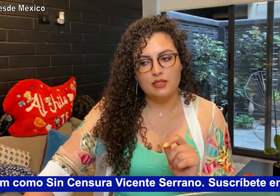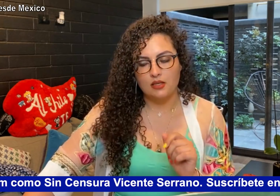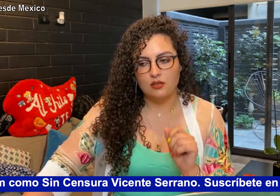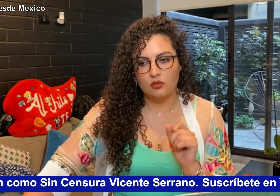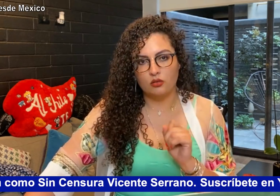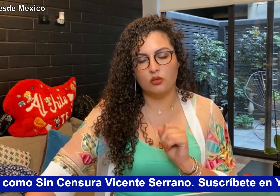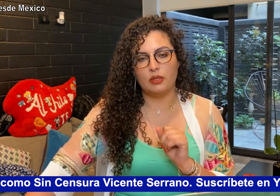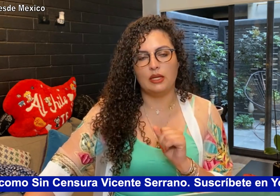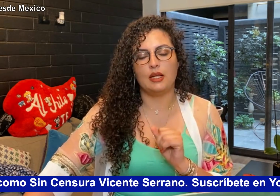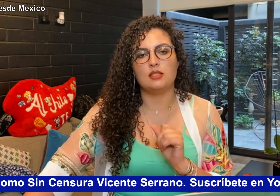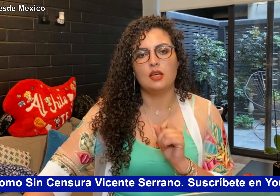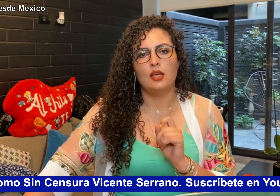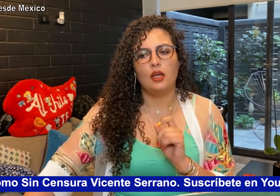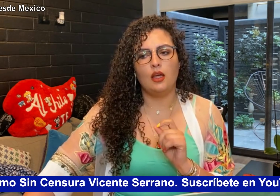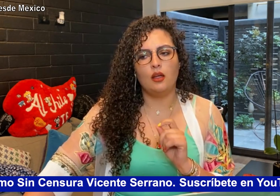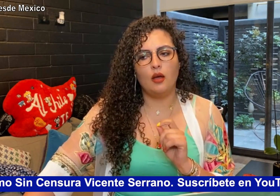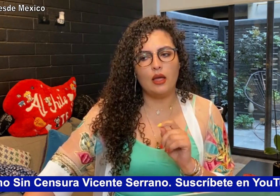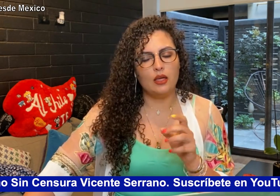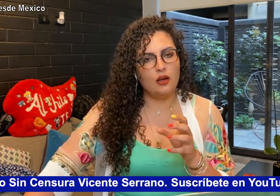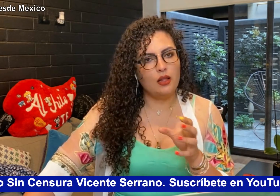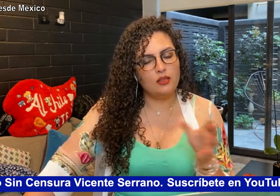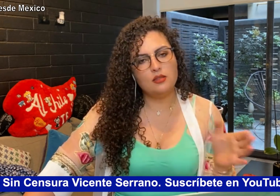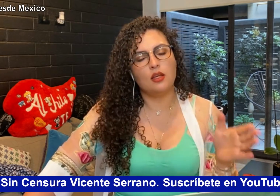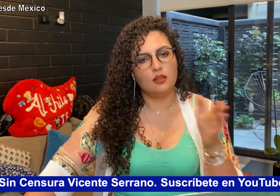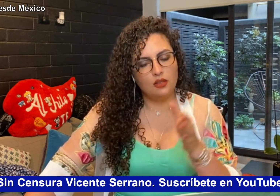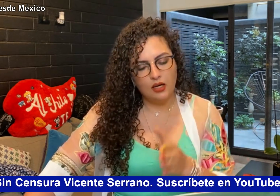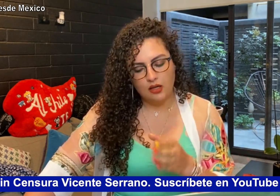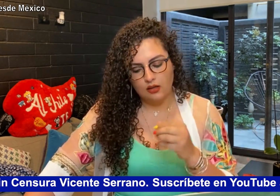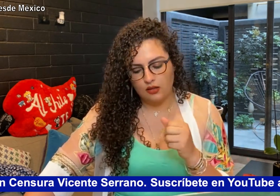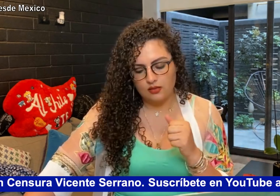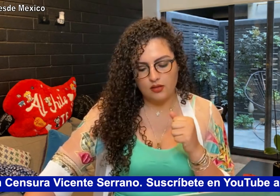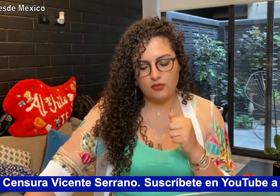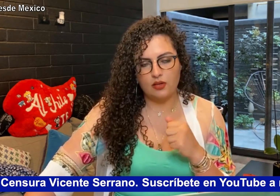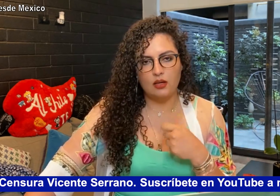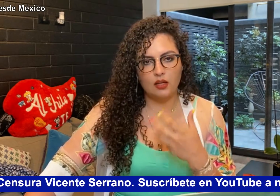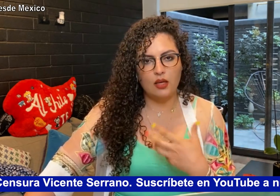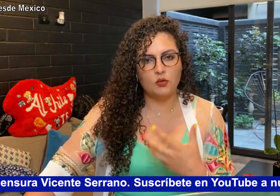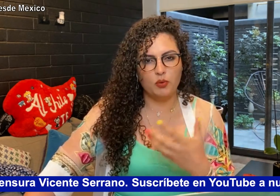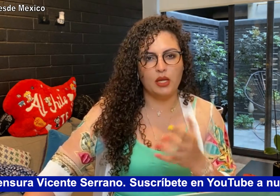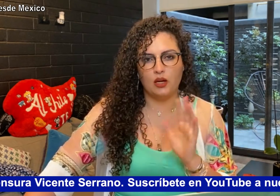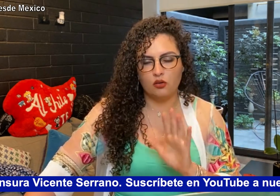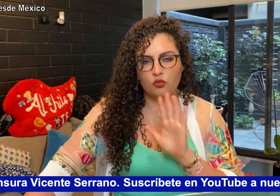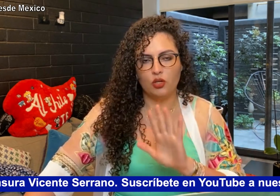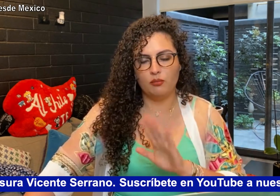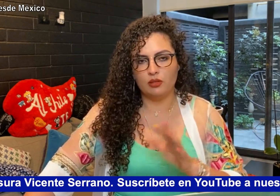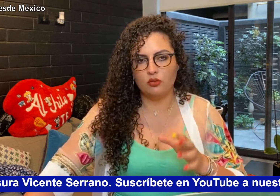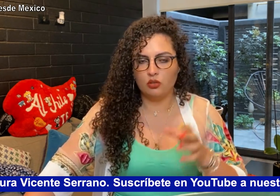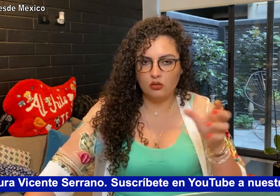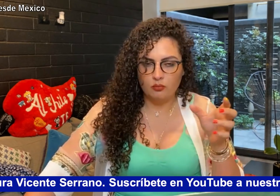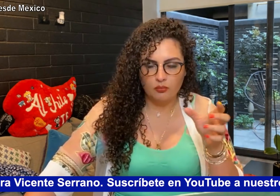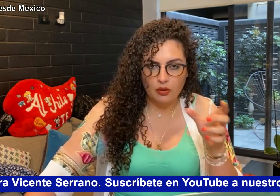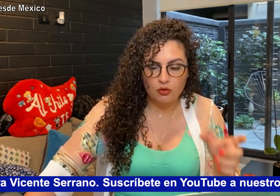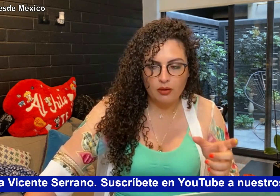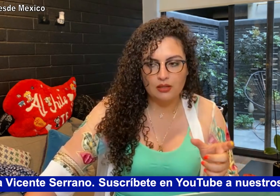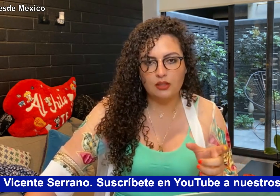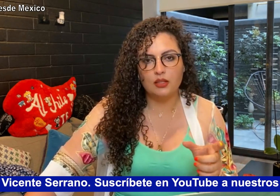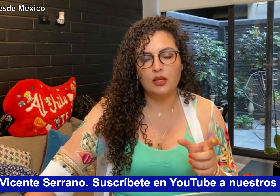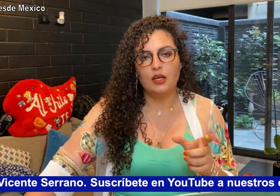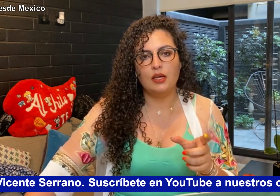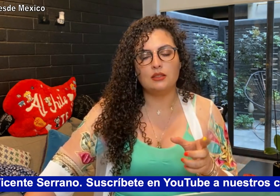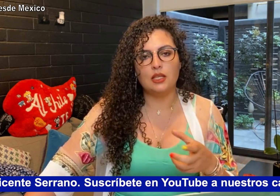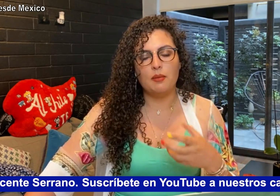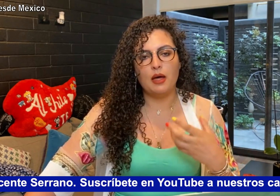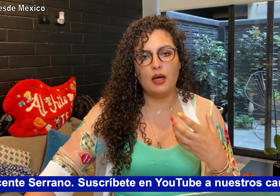las empresas, doctor Valderas, aquí antes de que entrara CFE Energía a explicar con los elementos, Manuel